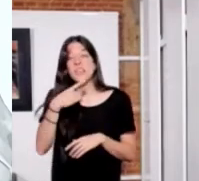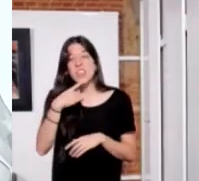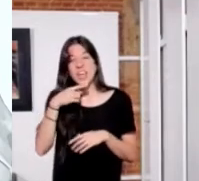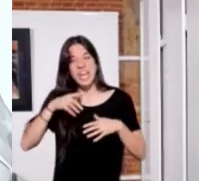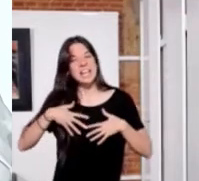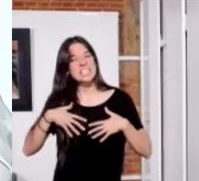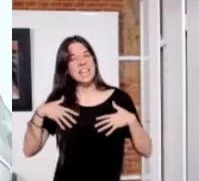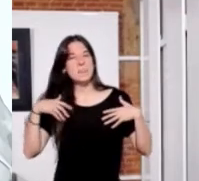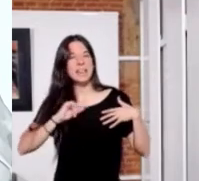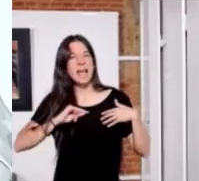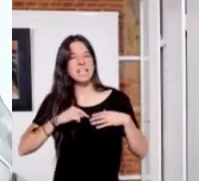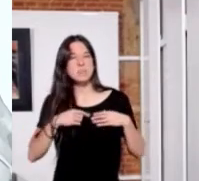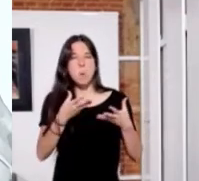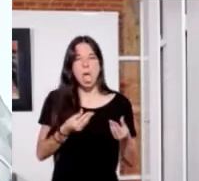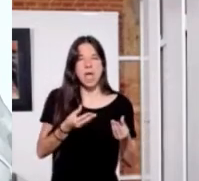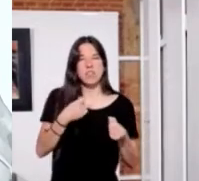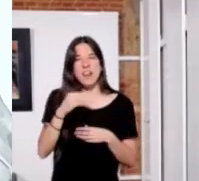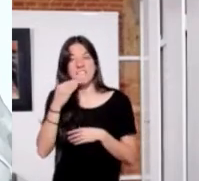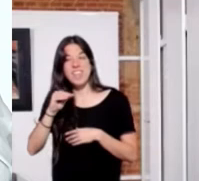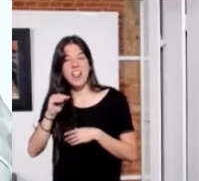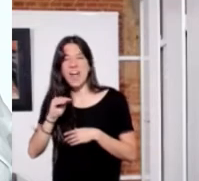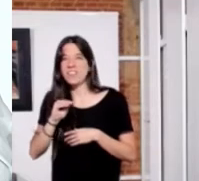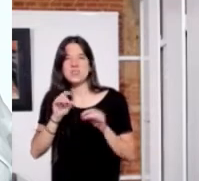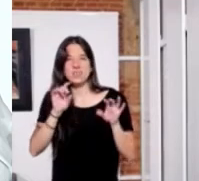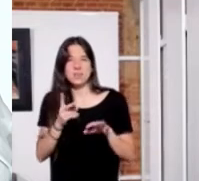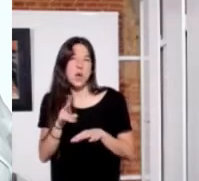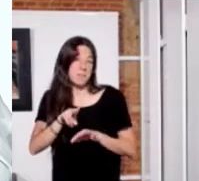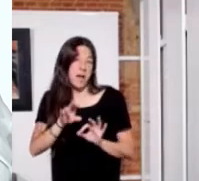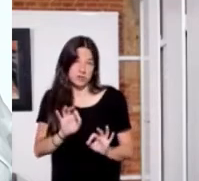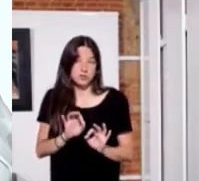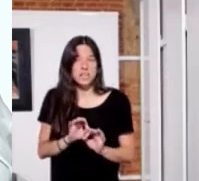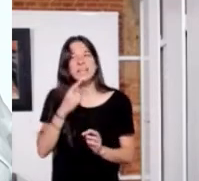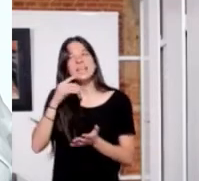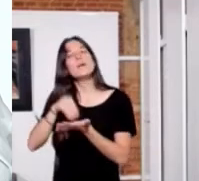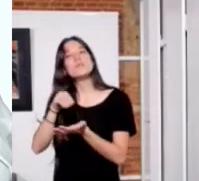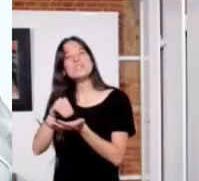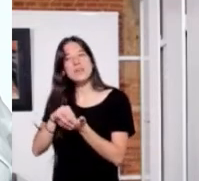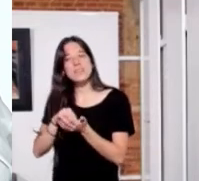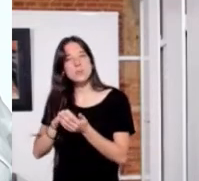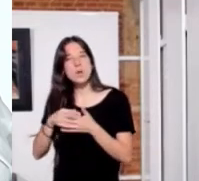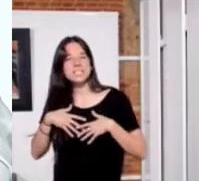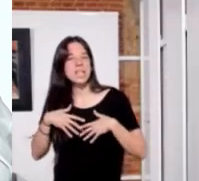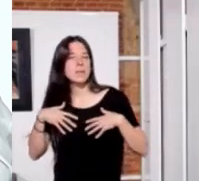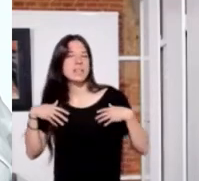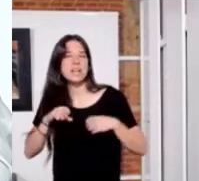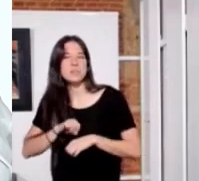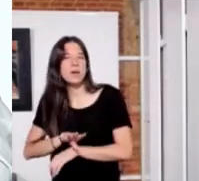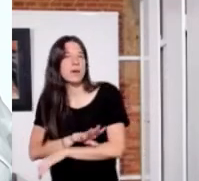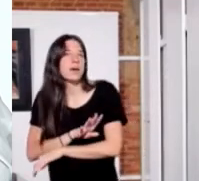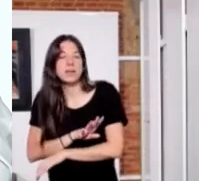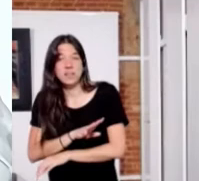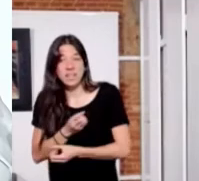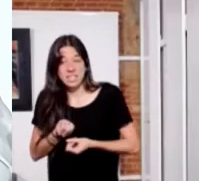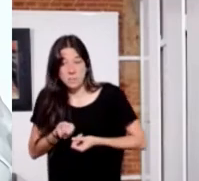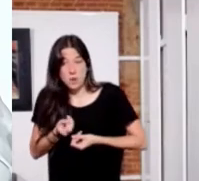blando y frialdad son hijos de la misma madre. Y que muchas veces estas explosiones de sentimentalismo lo que llevan parejo,